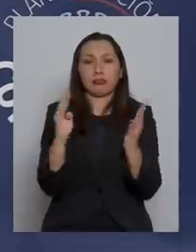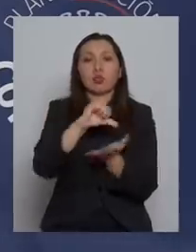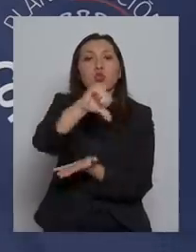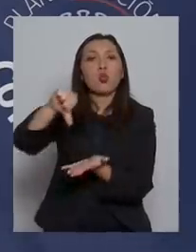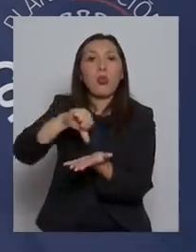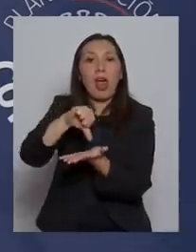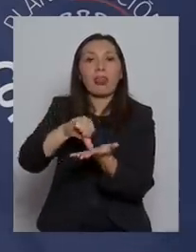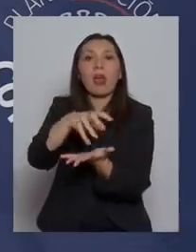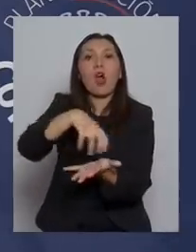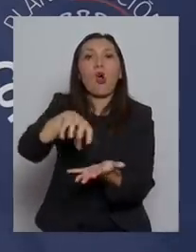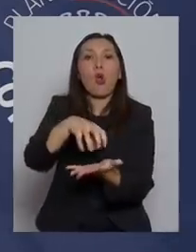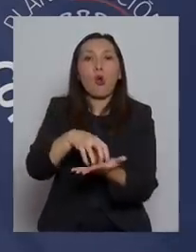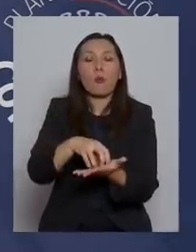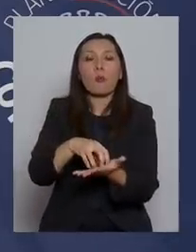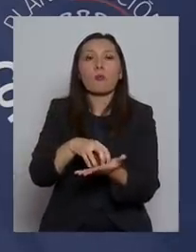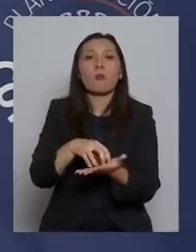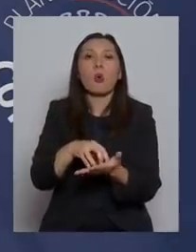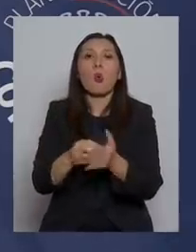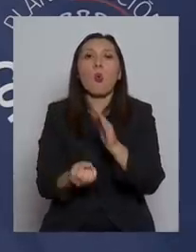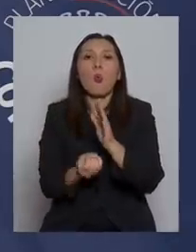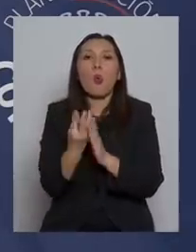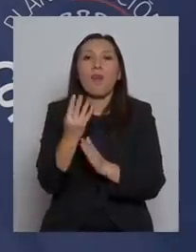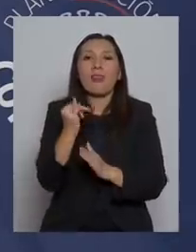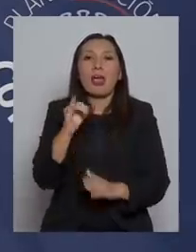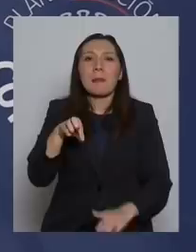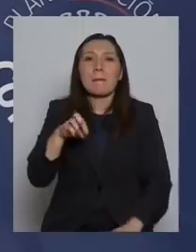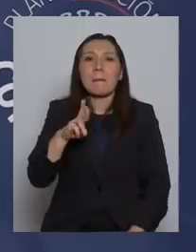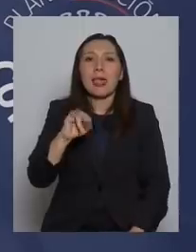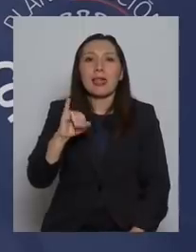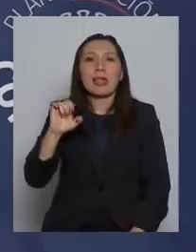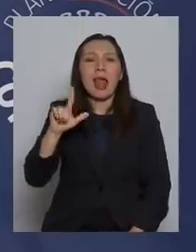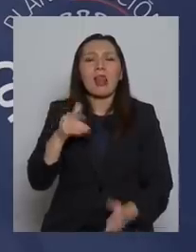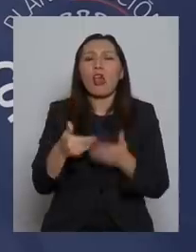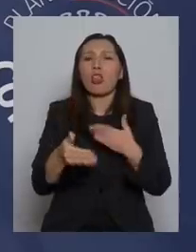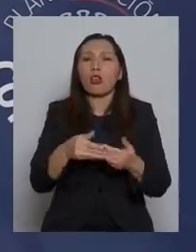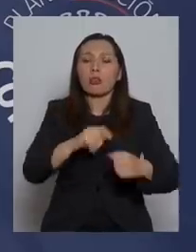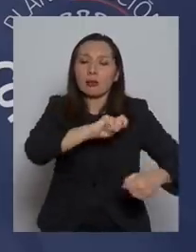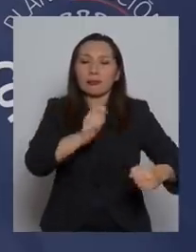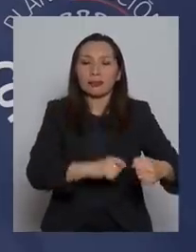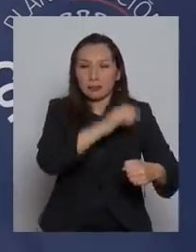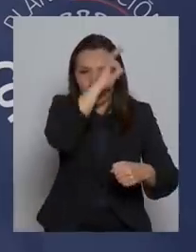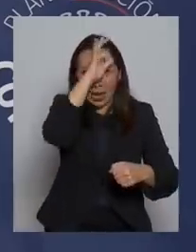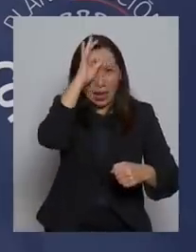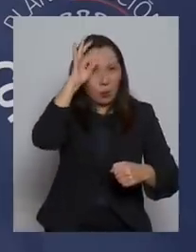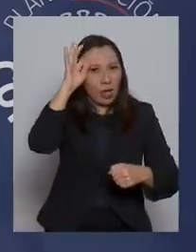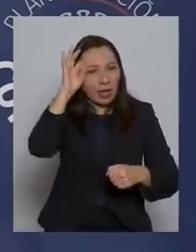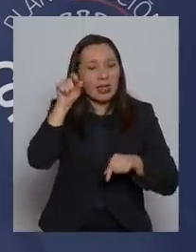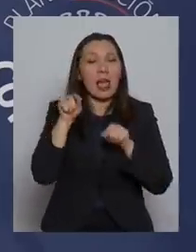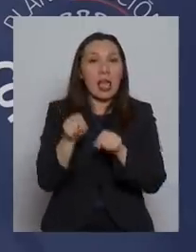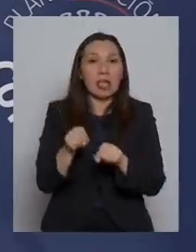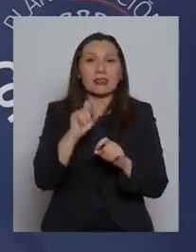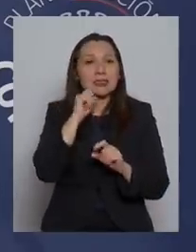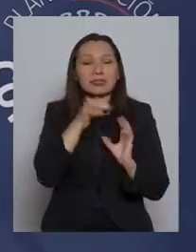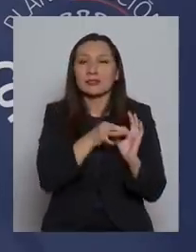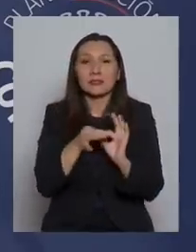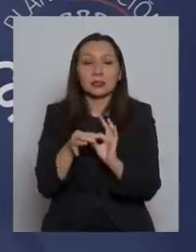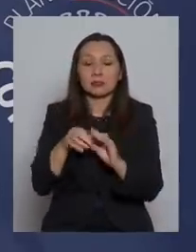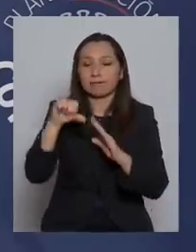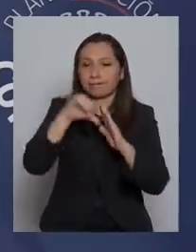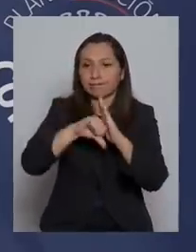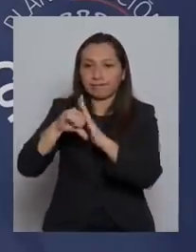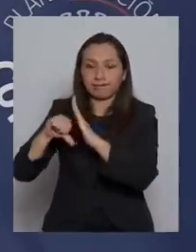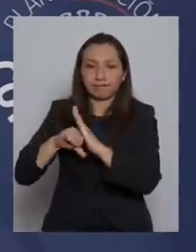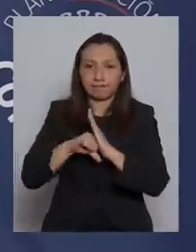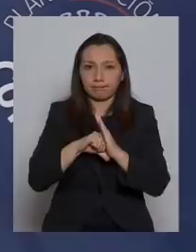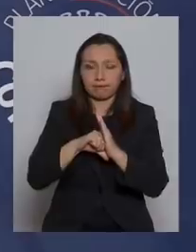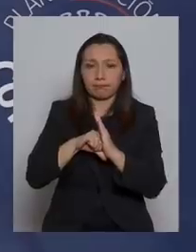de la comuna de Nueva Imperial en la región de la Araucanía. Esto significa que quedan en